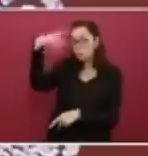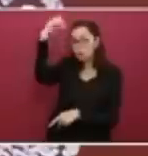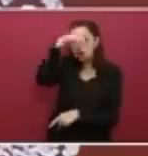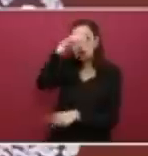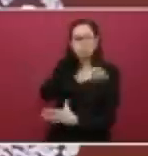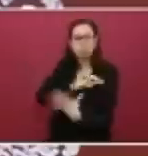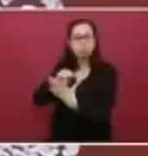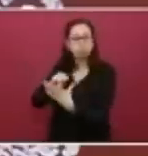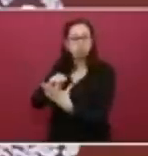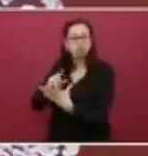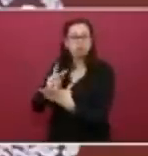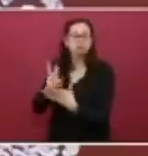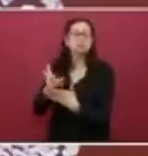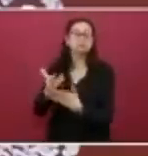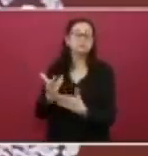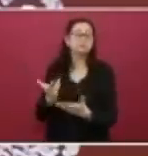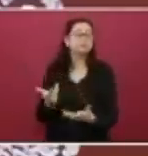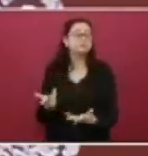ante